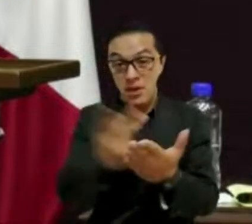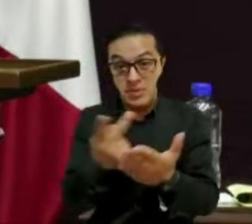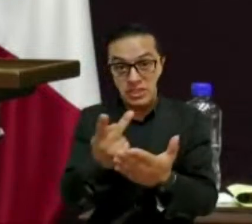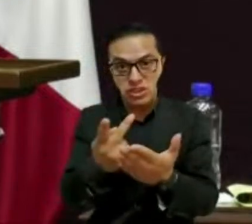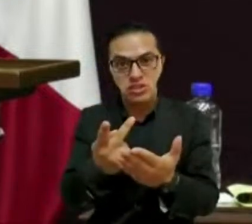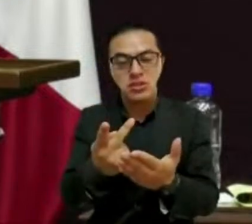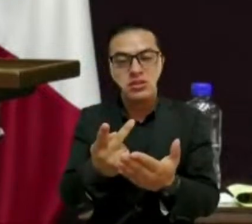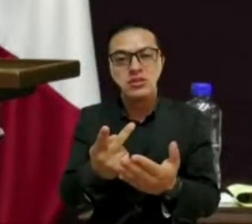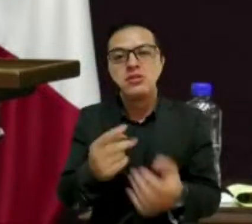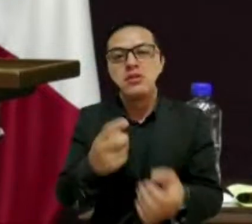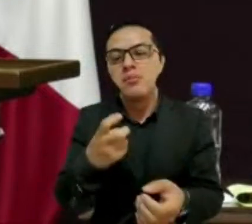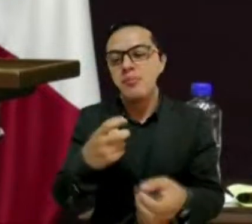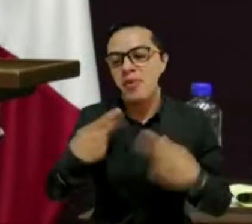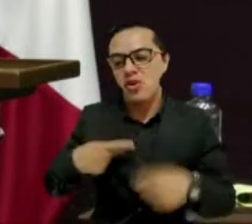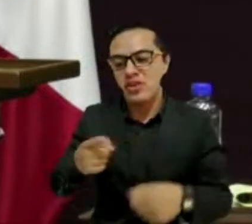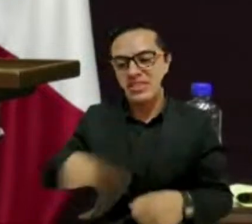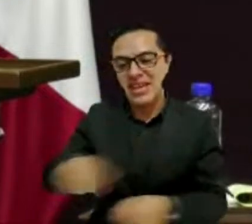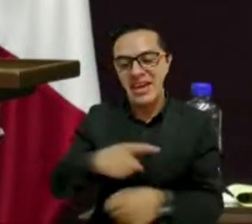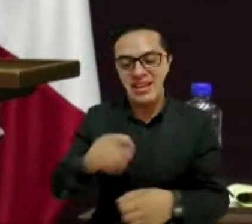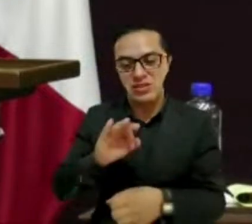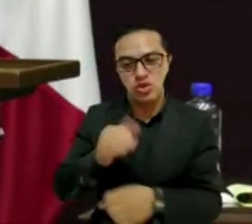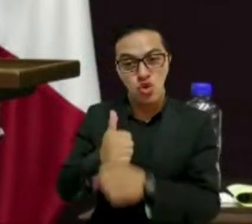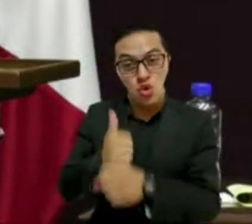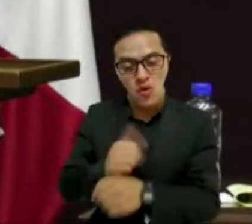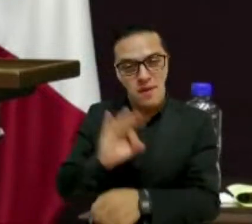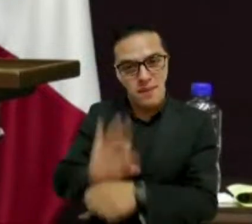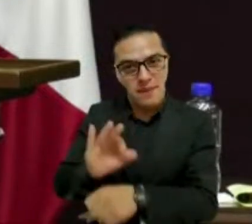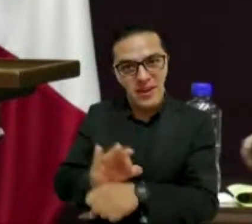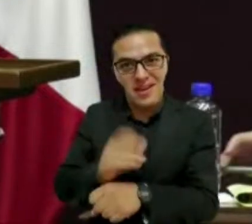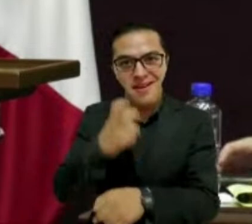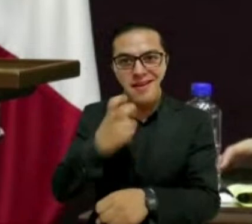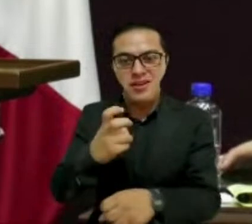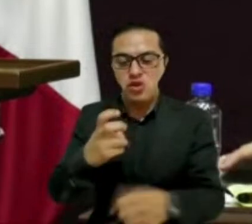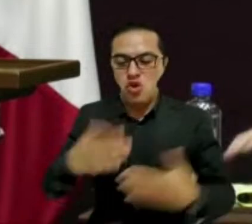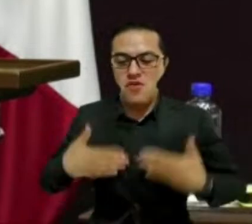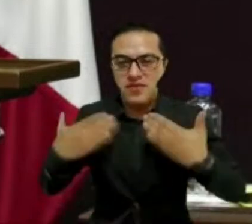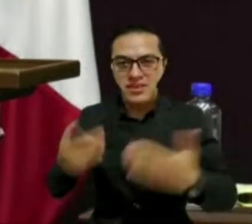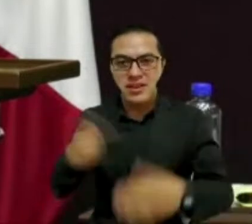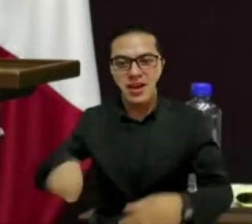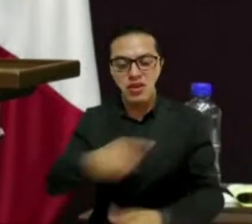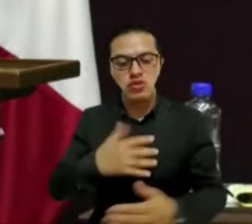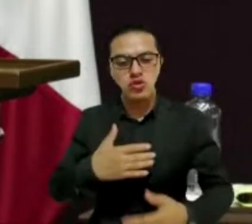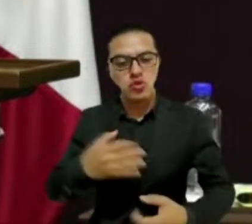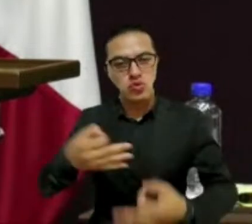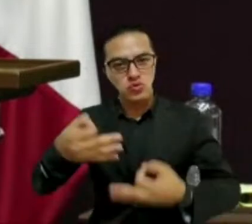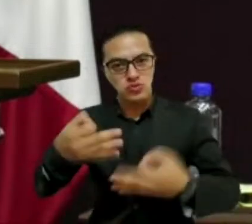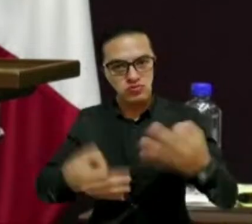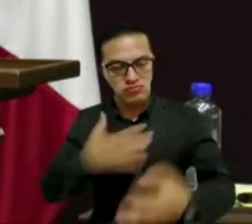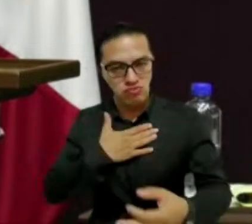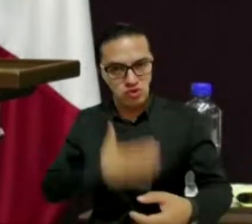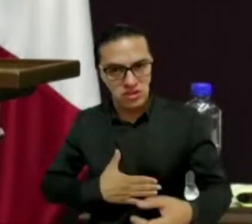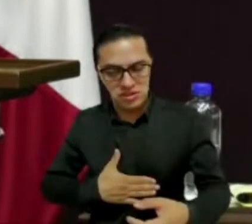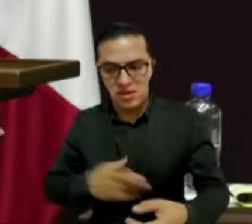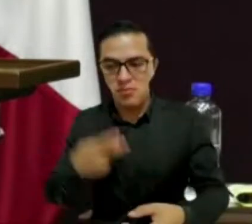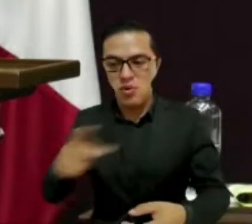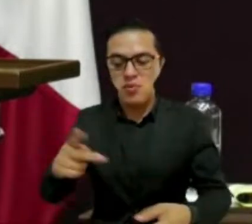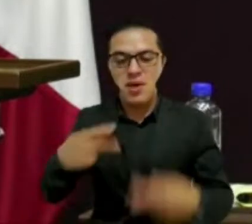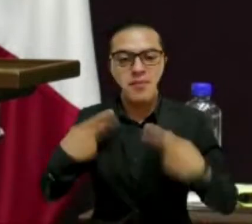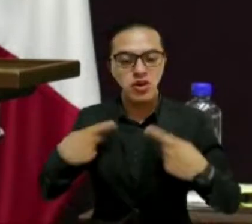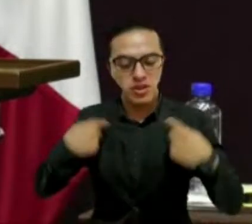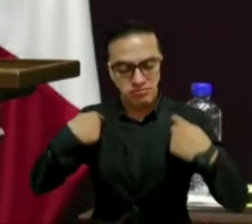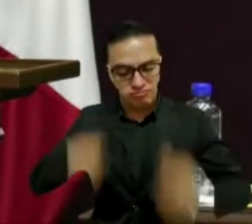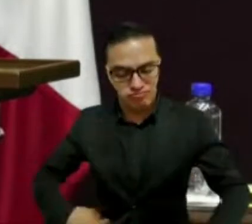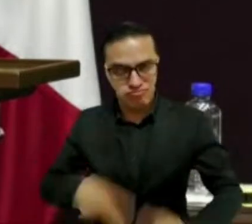es garantizar la justicia, la dignidad y el bienestar de las personas que han sufrido algún daño. Estos programas son una